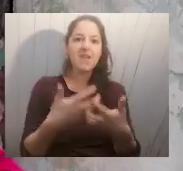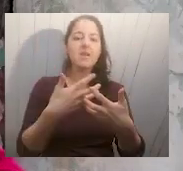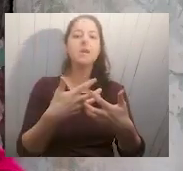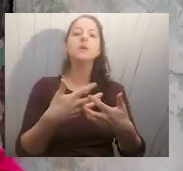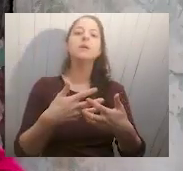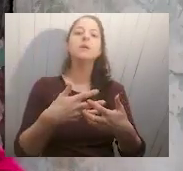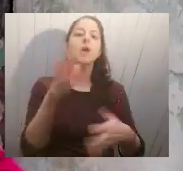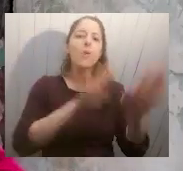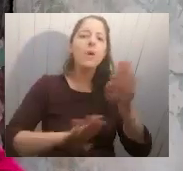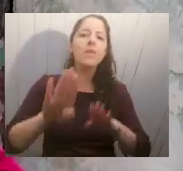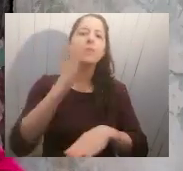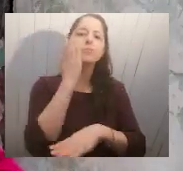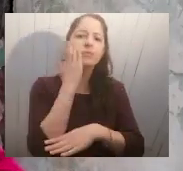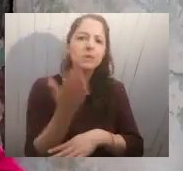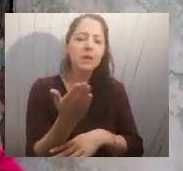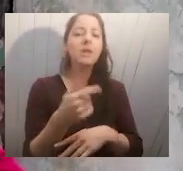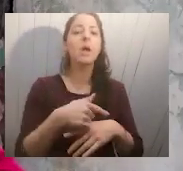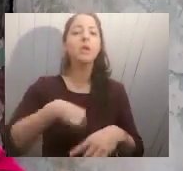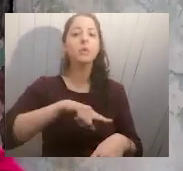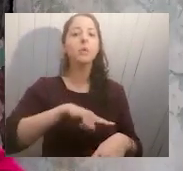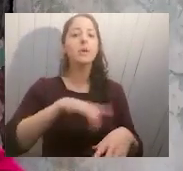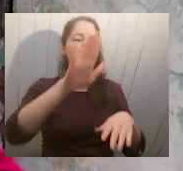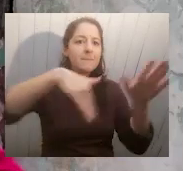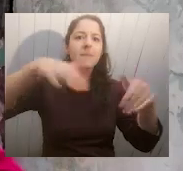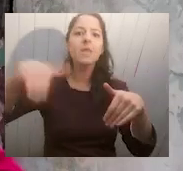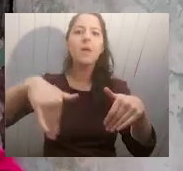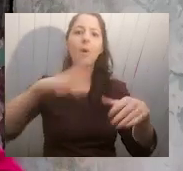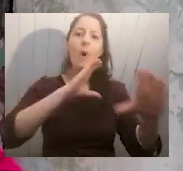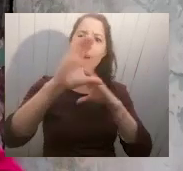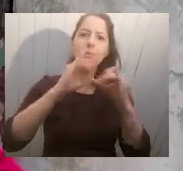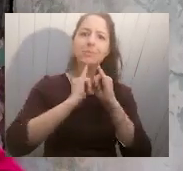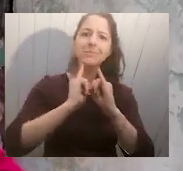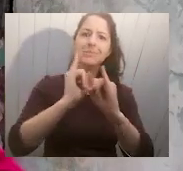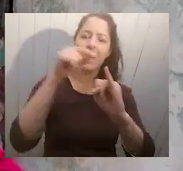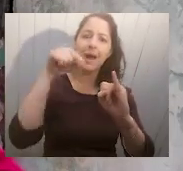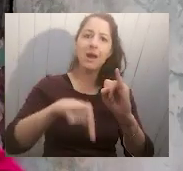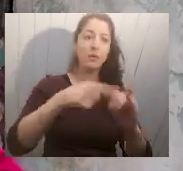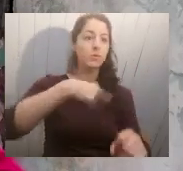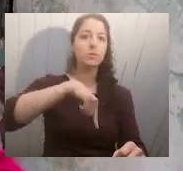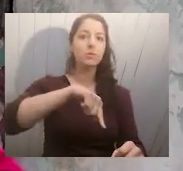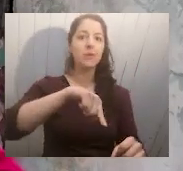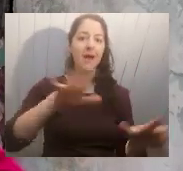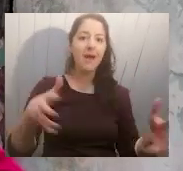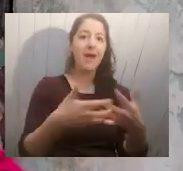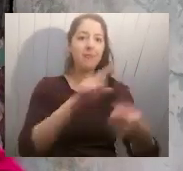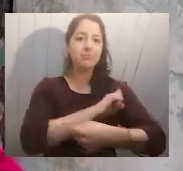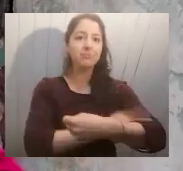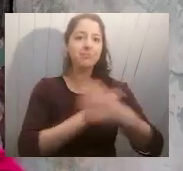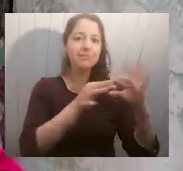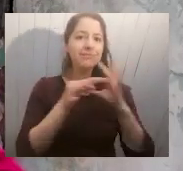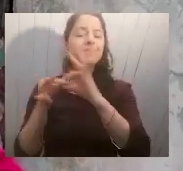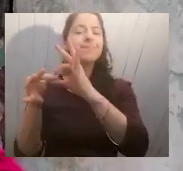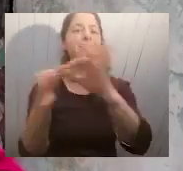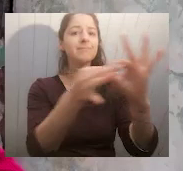cuidados. Nos convocamos a multiplicar estas iniciativas, a articularnos a través de ellas, porque los pueblos ayudan a los pueblos.